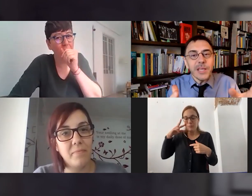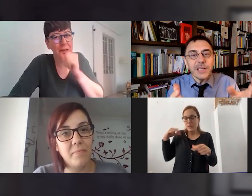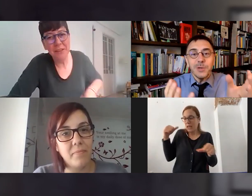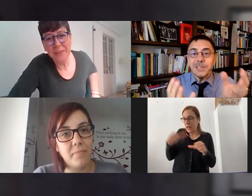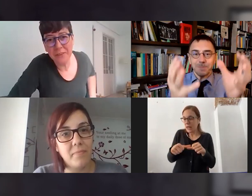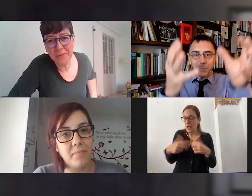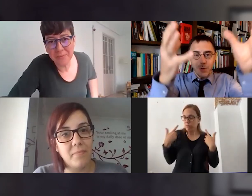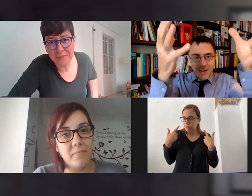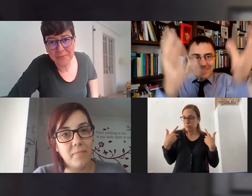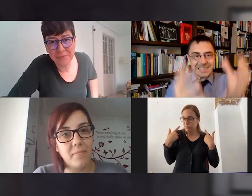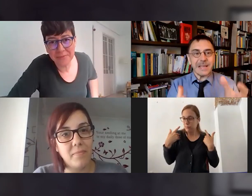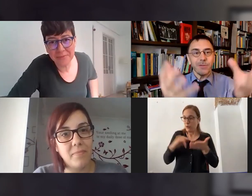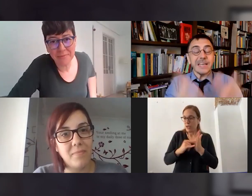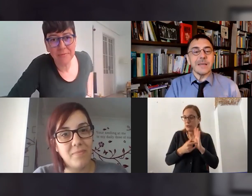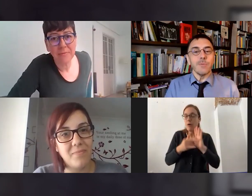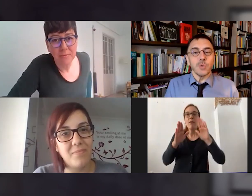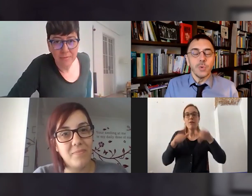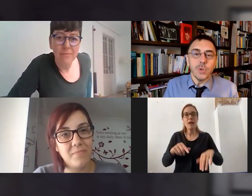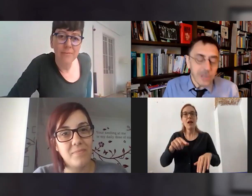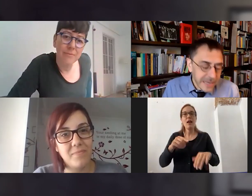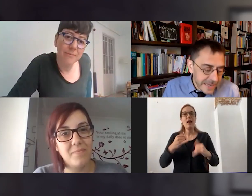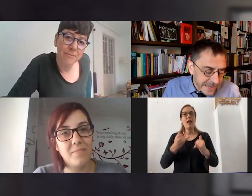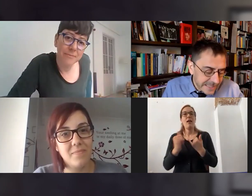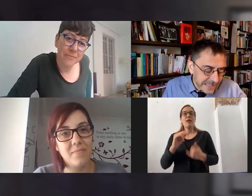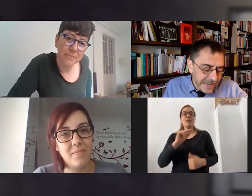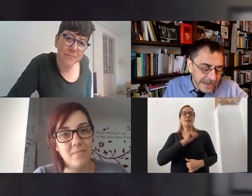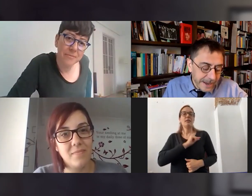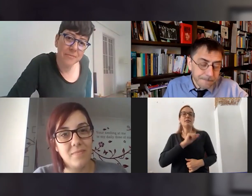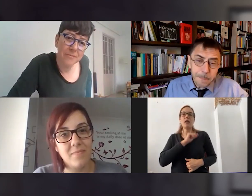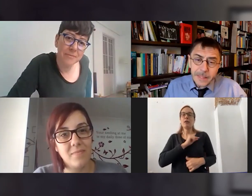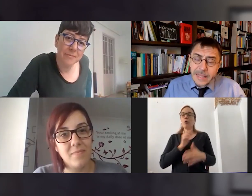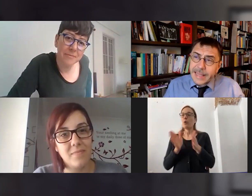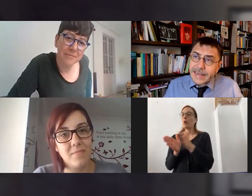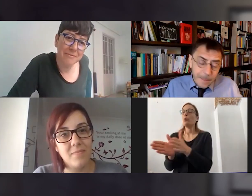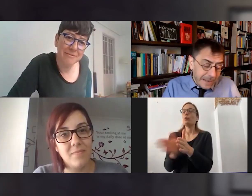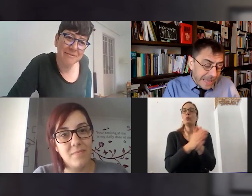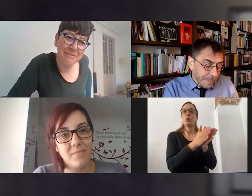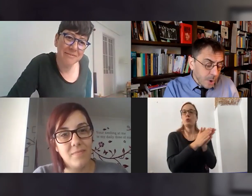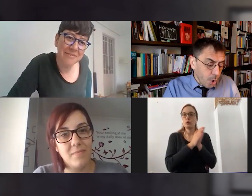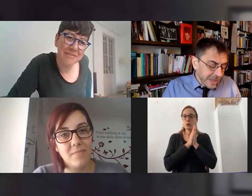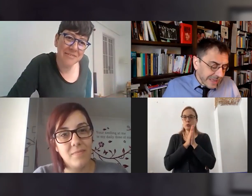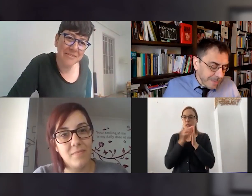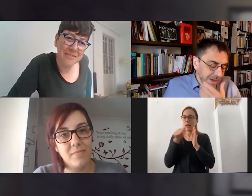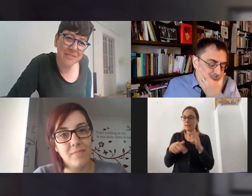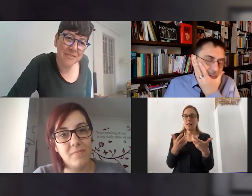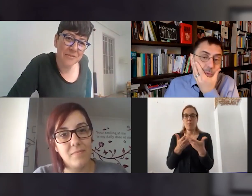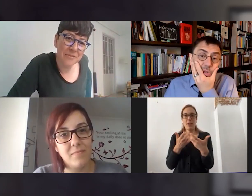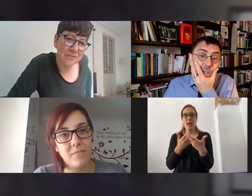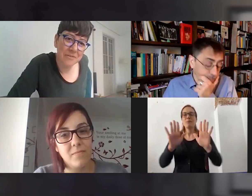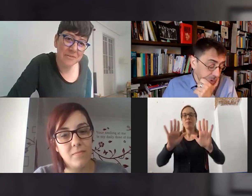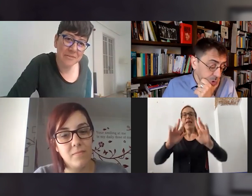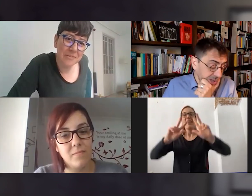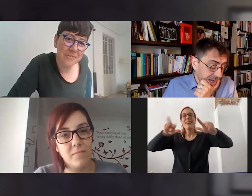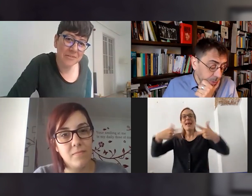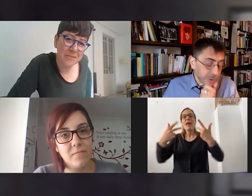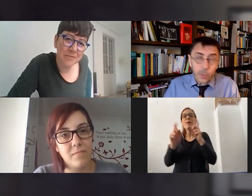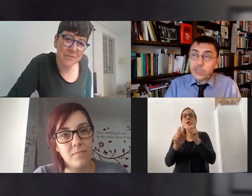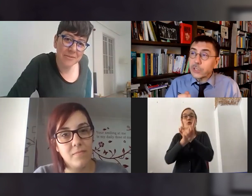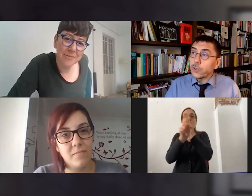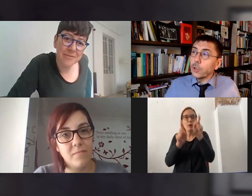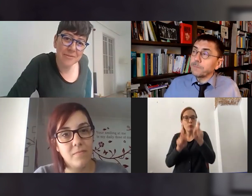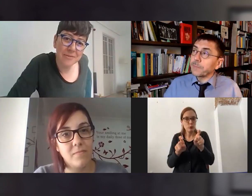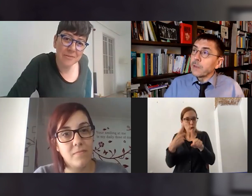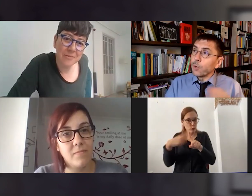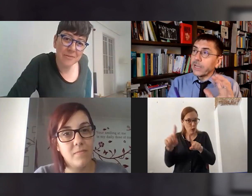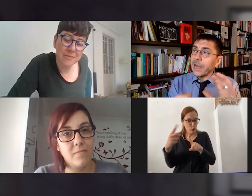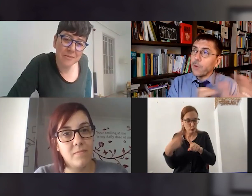este proyecto es, bueno, la sensación de que estamos juntos en esta pelea. Oye, dejadme que os pregunte otra